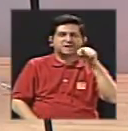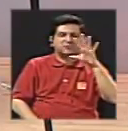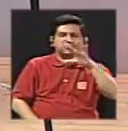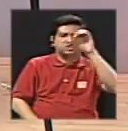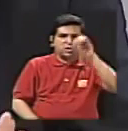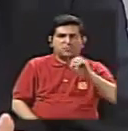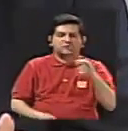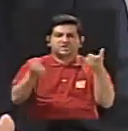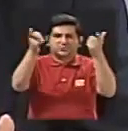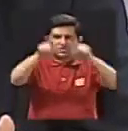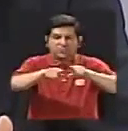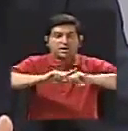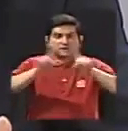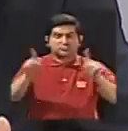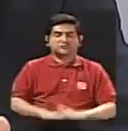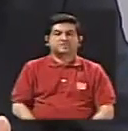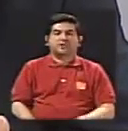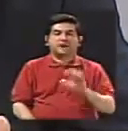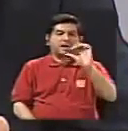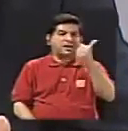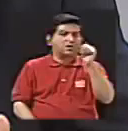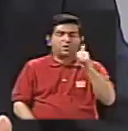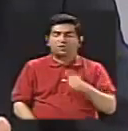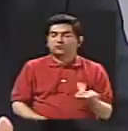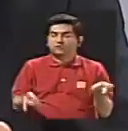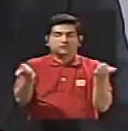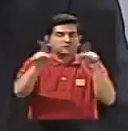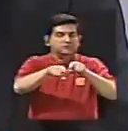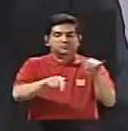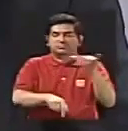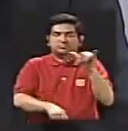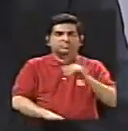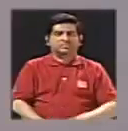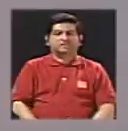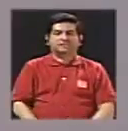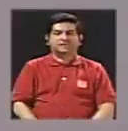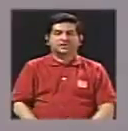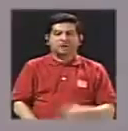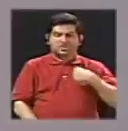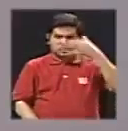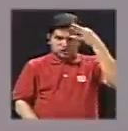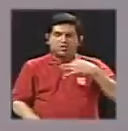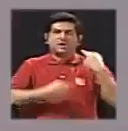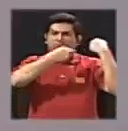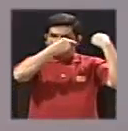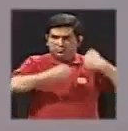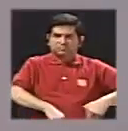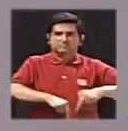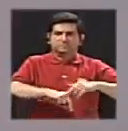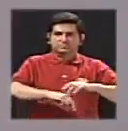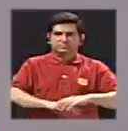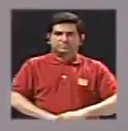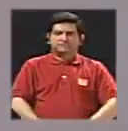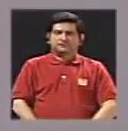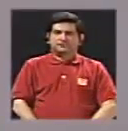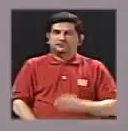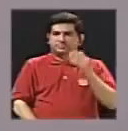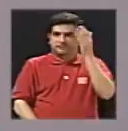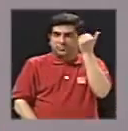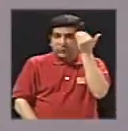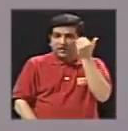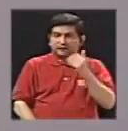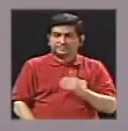97.5% de los casos, pero en otros no iba a ocurrir así? A mí me parece que es una irresponsabilidad. ¿Por qué? ¿Por